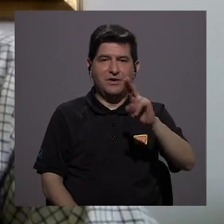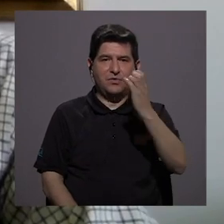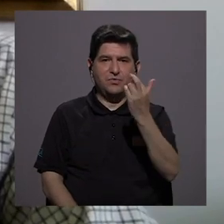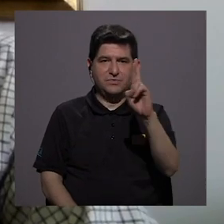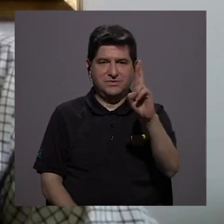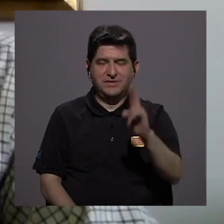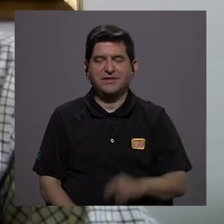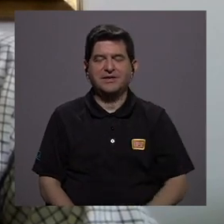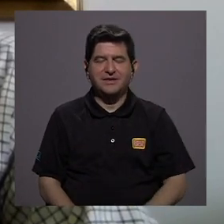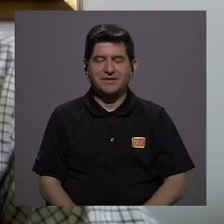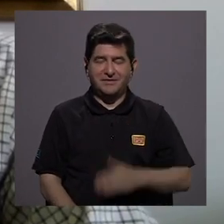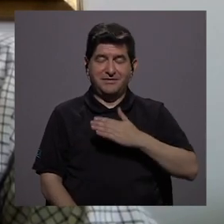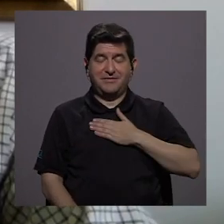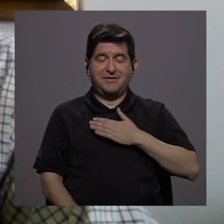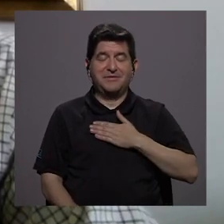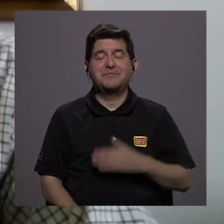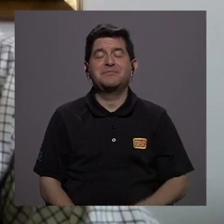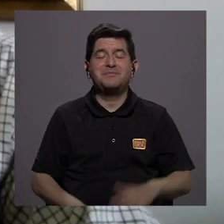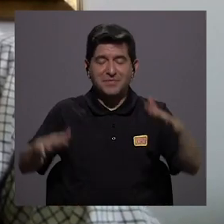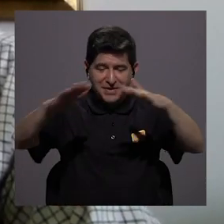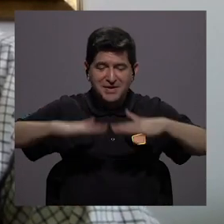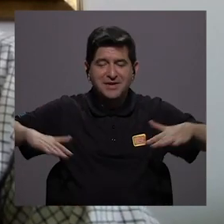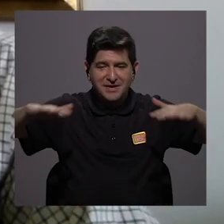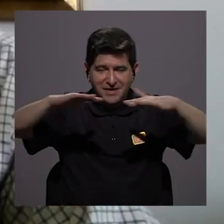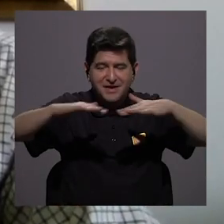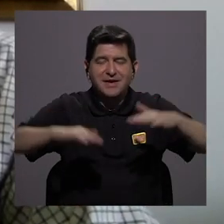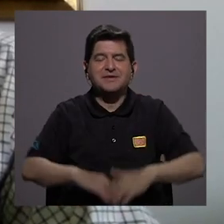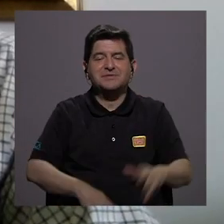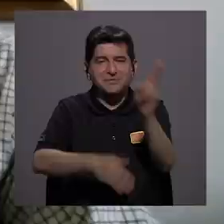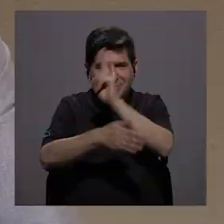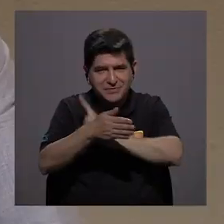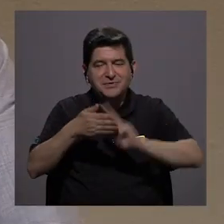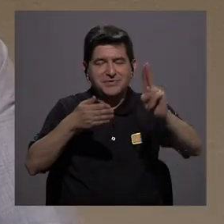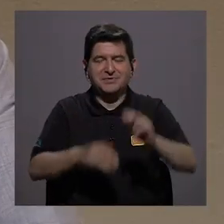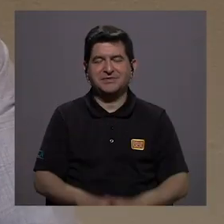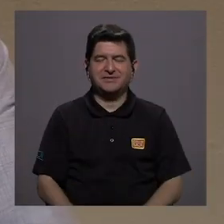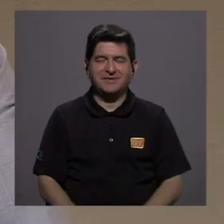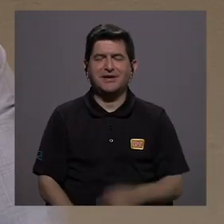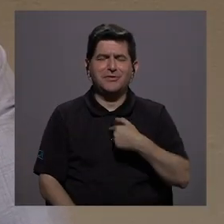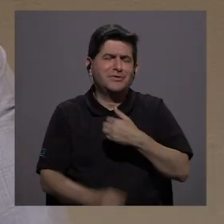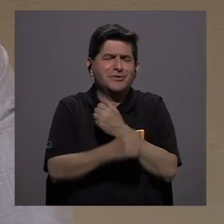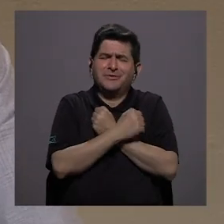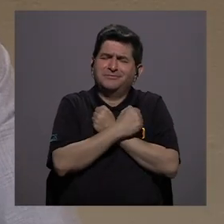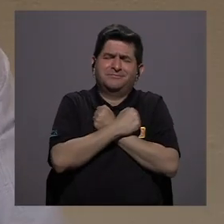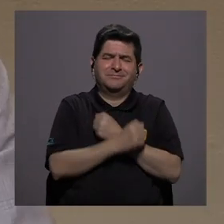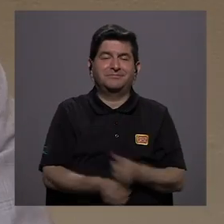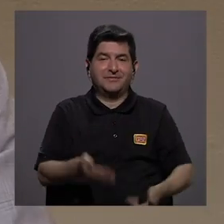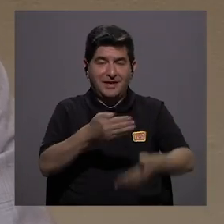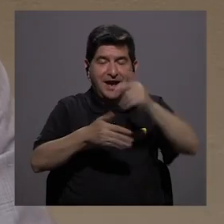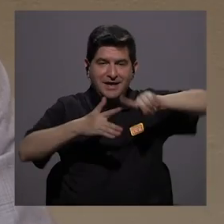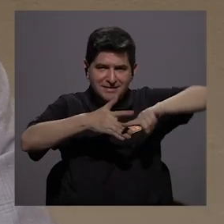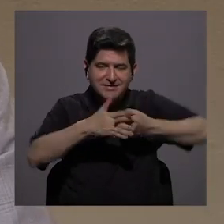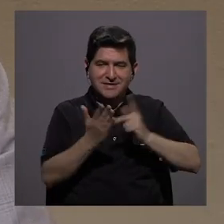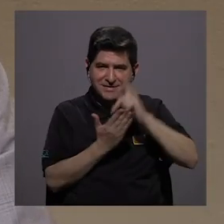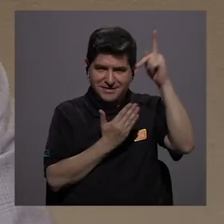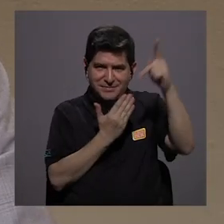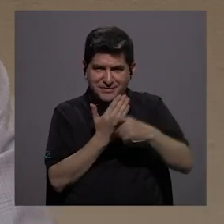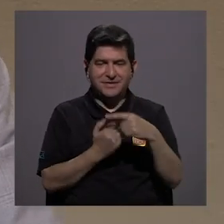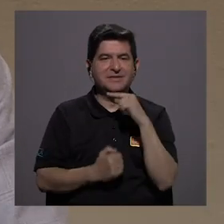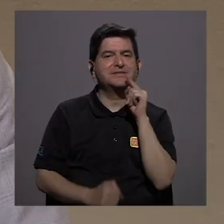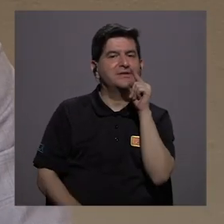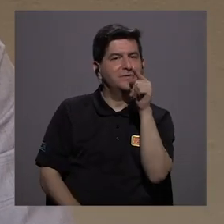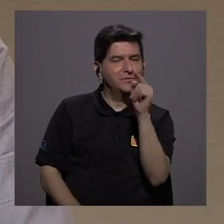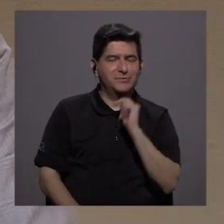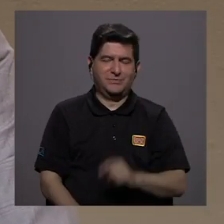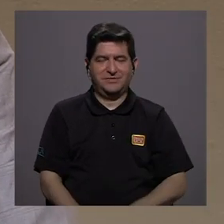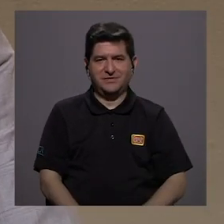de que fue mi alma mater, así es que le tengo un enorme cariño. Ahora conversábamos antes de casualmente arrancar el programa que usted